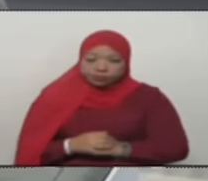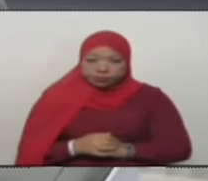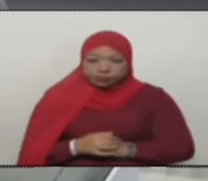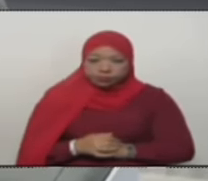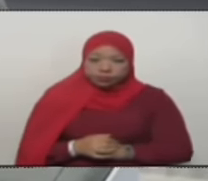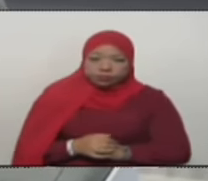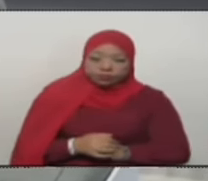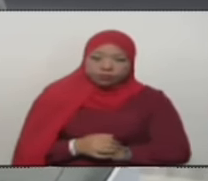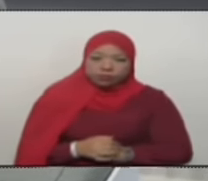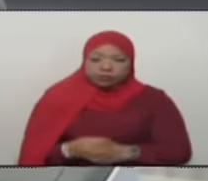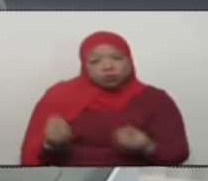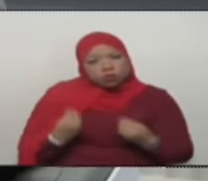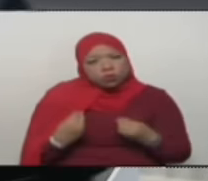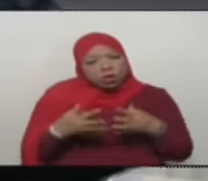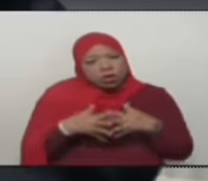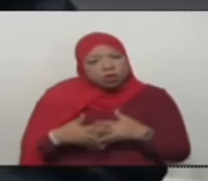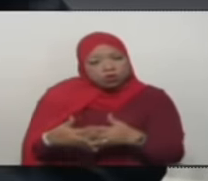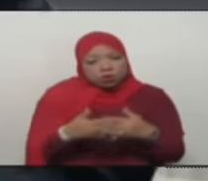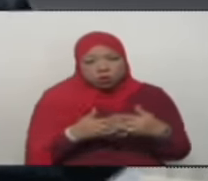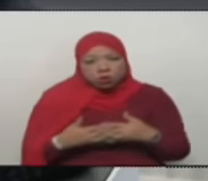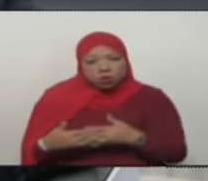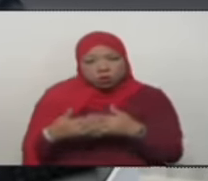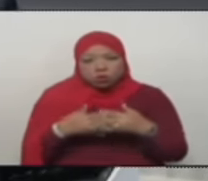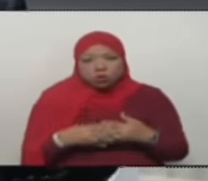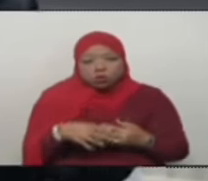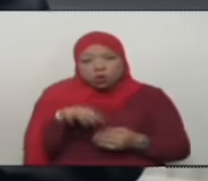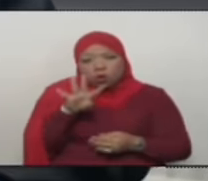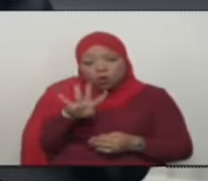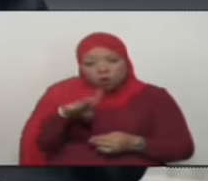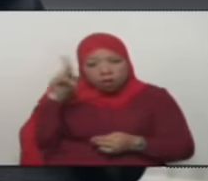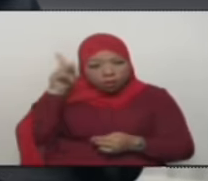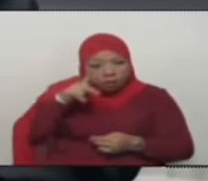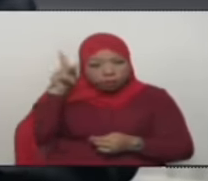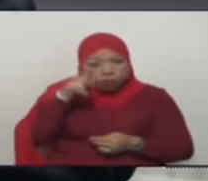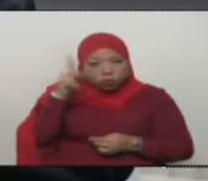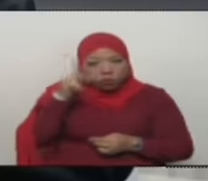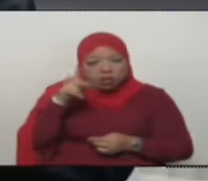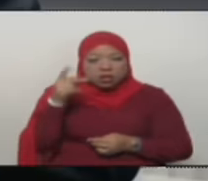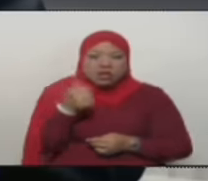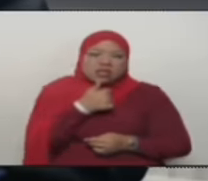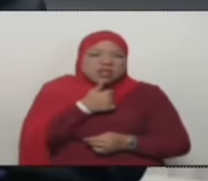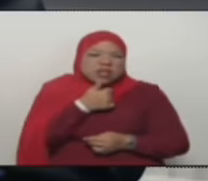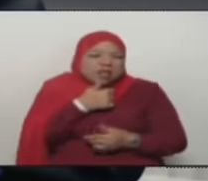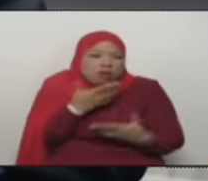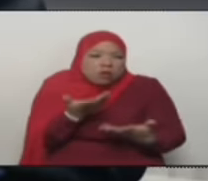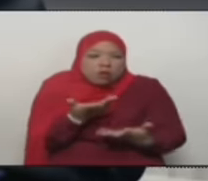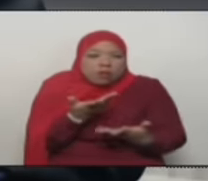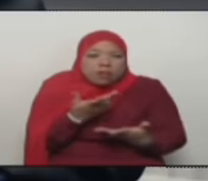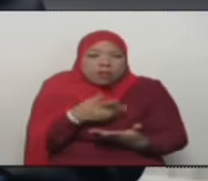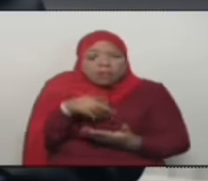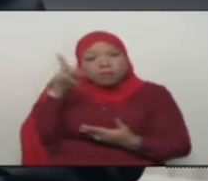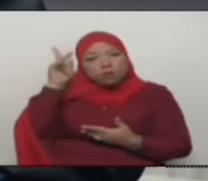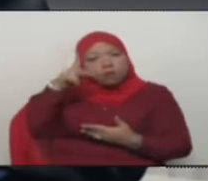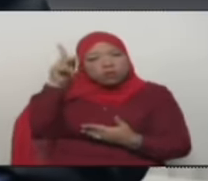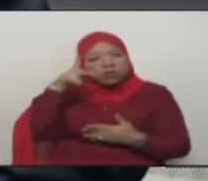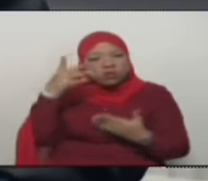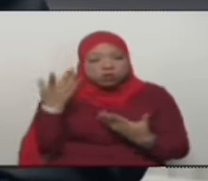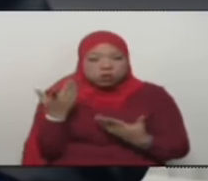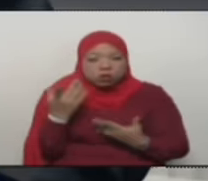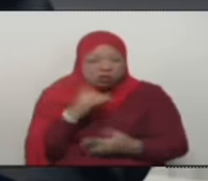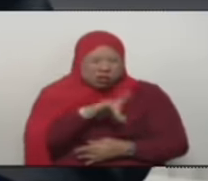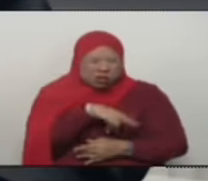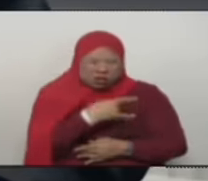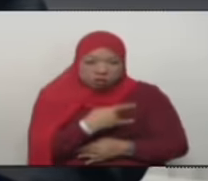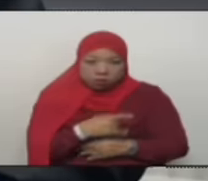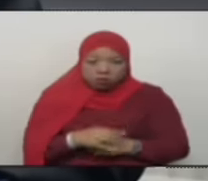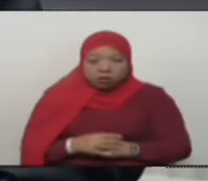Y todo esto viene de los Estados Unidos de Norteamérica. Son cuatro profesores de Michigan, ahí tenemos el artículo. ¿Quiénes son los profesores de Michigan? Un profesor,